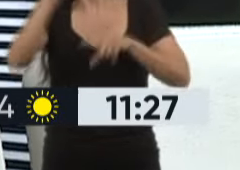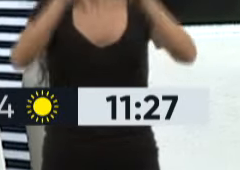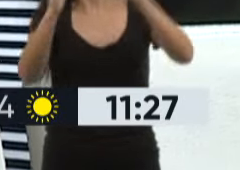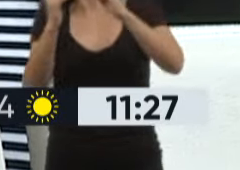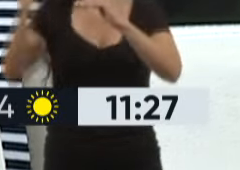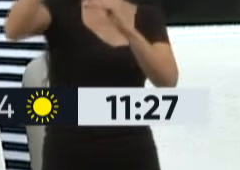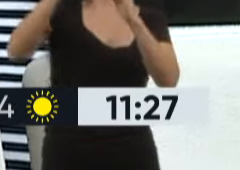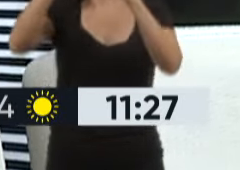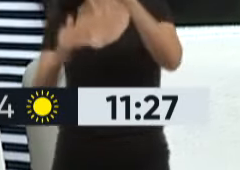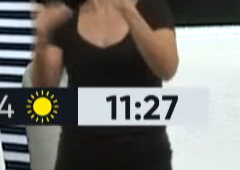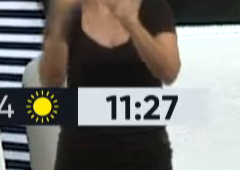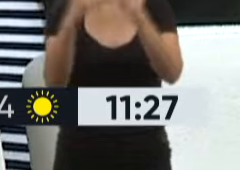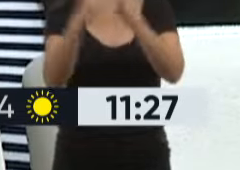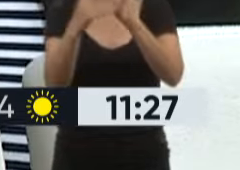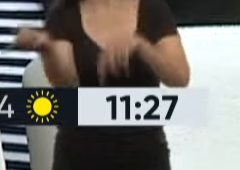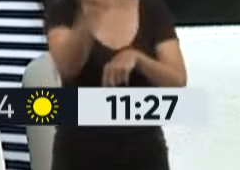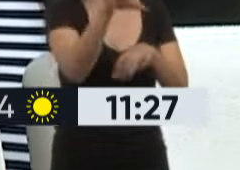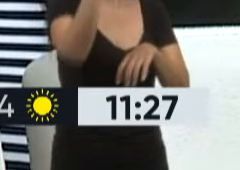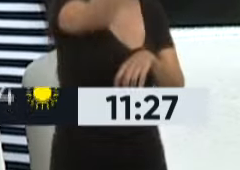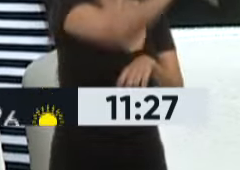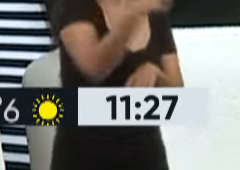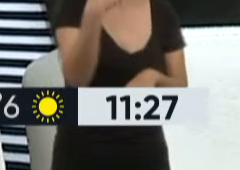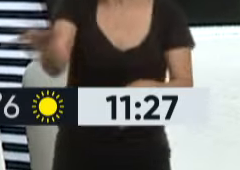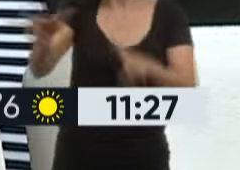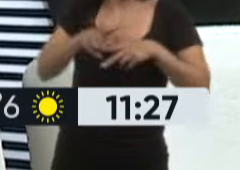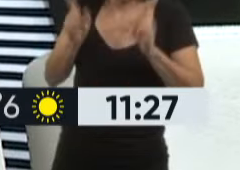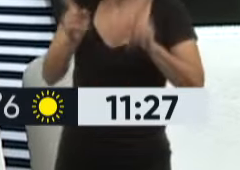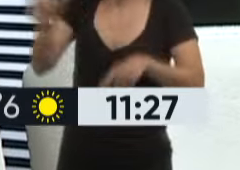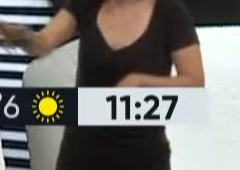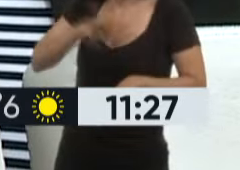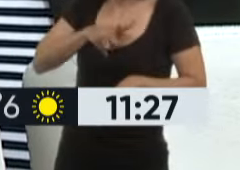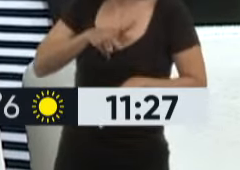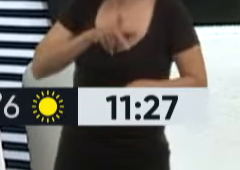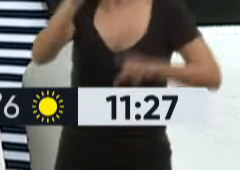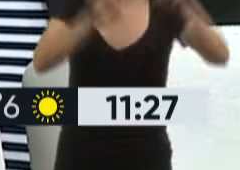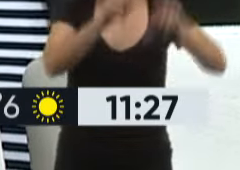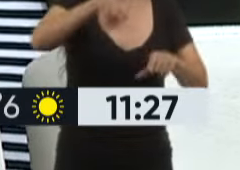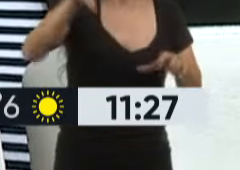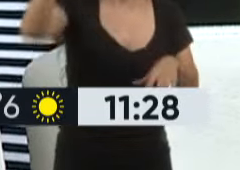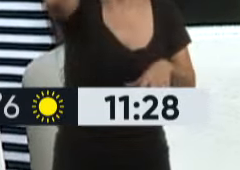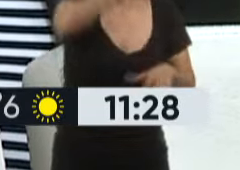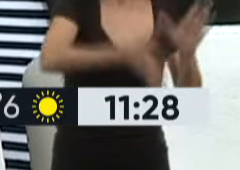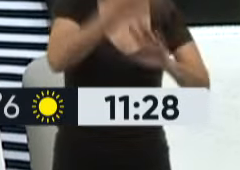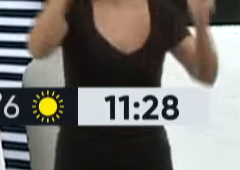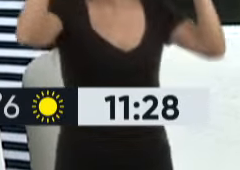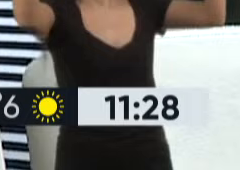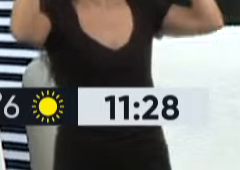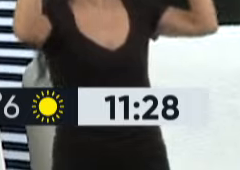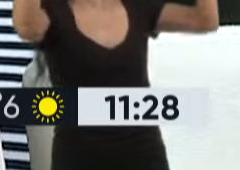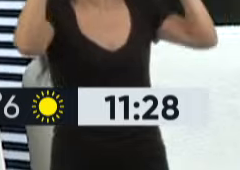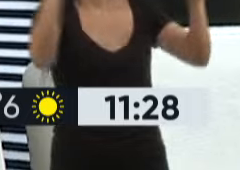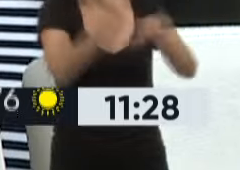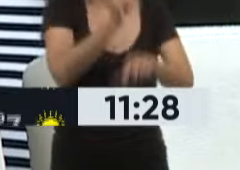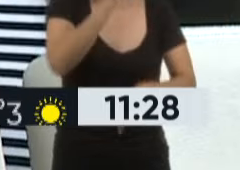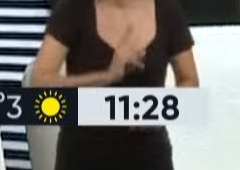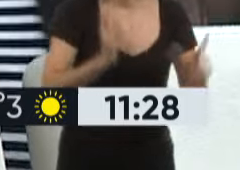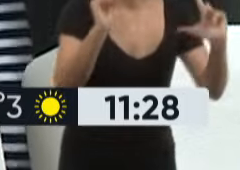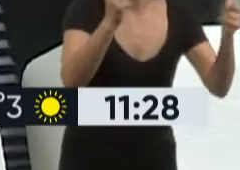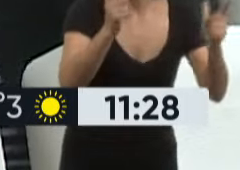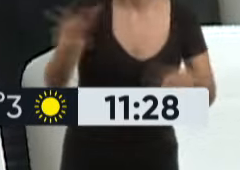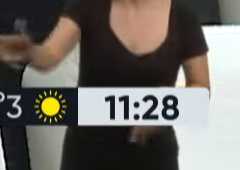casos que aquellas voy a decir lo que me dijo que viven de joda eh Y me adelanta me